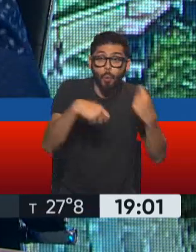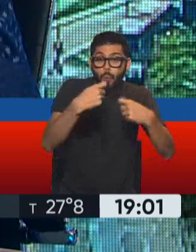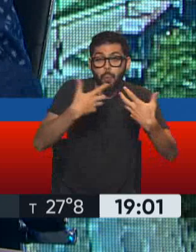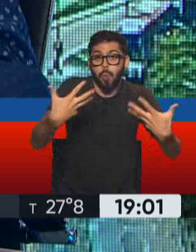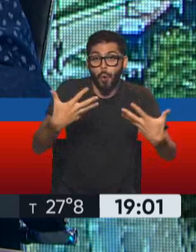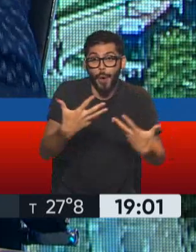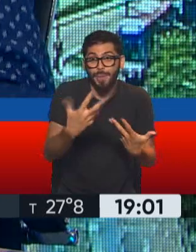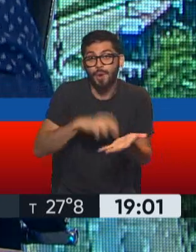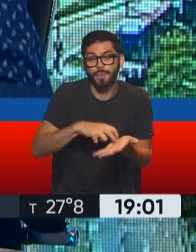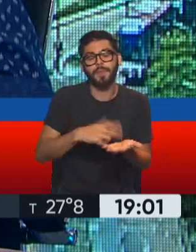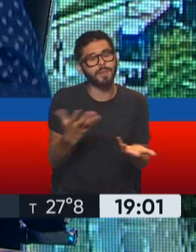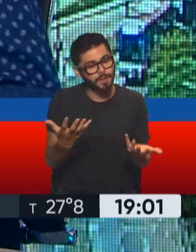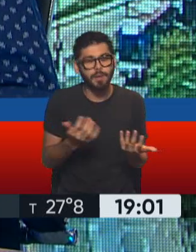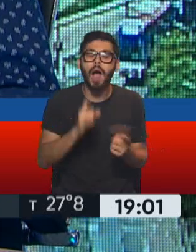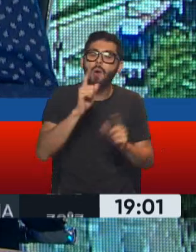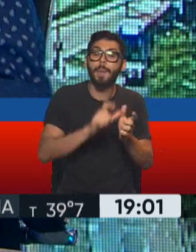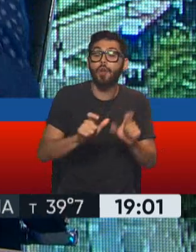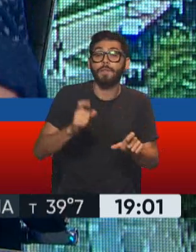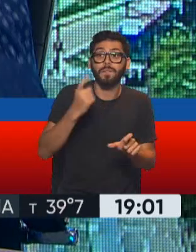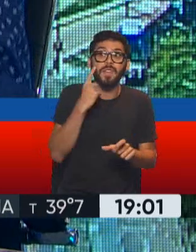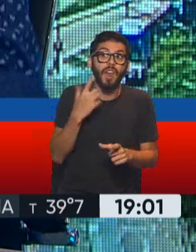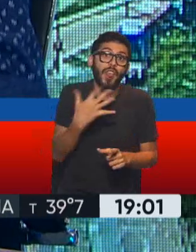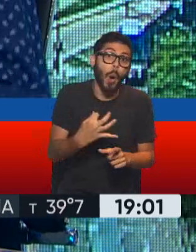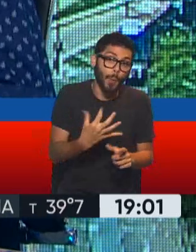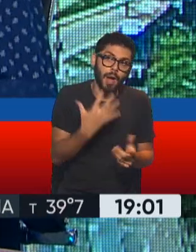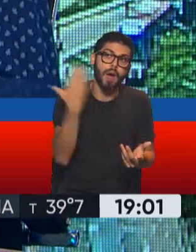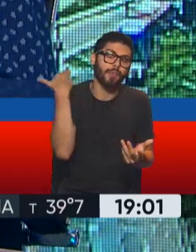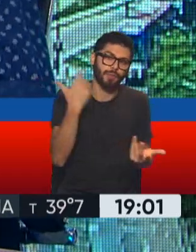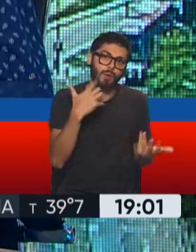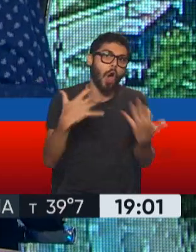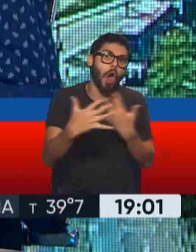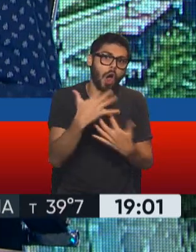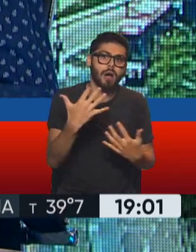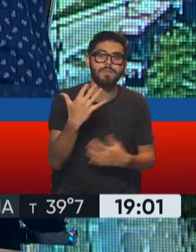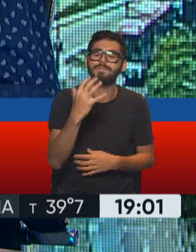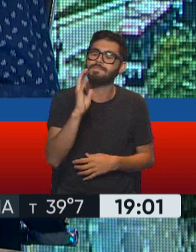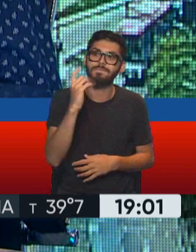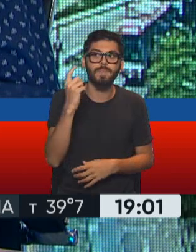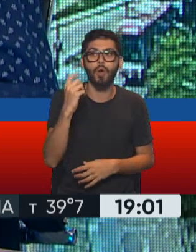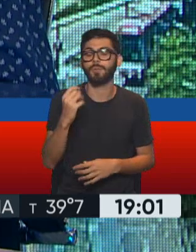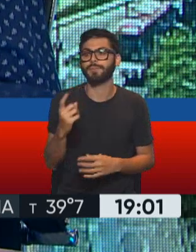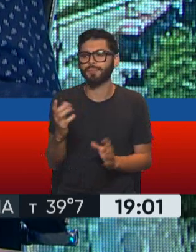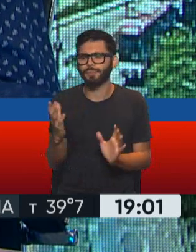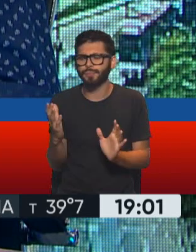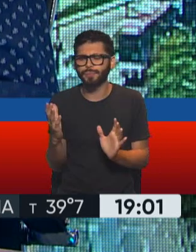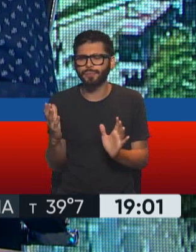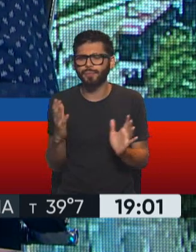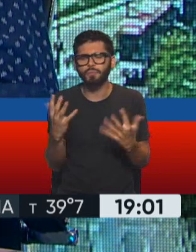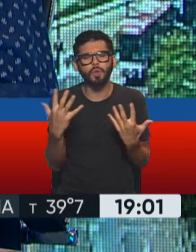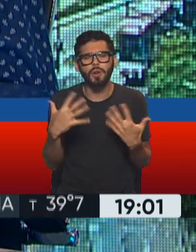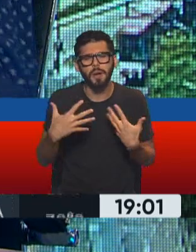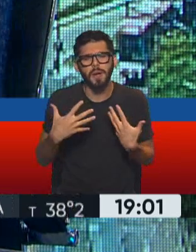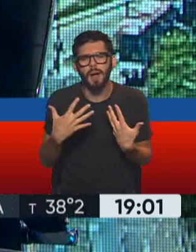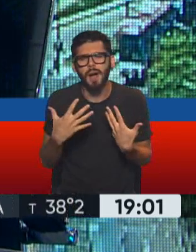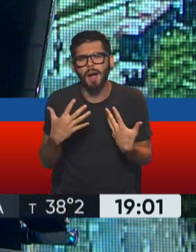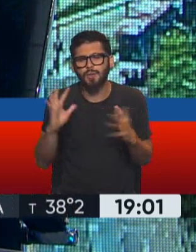además, digamos, hay gente que lo sigue creyendo, ¿no? Eso se discutió mucho. Uh-huh. Pero dio la casualidad, yo creo que lo mencioné en mi